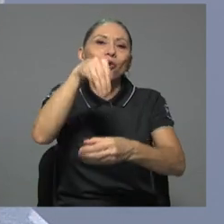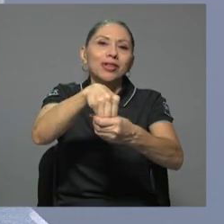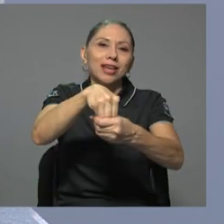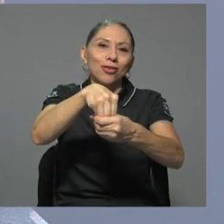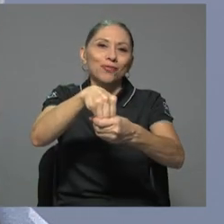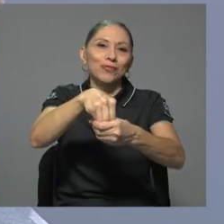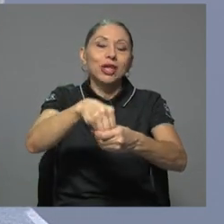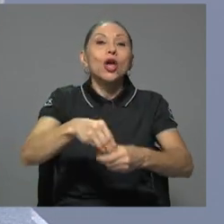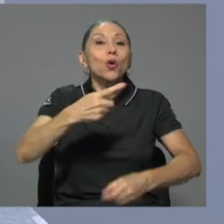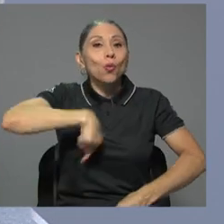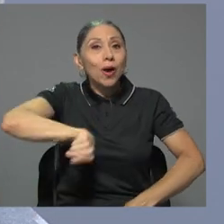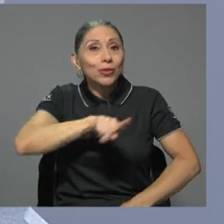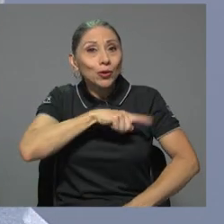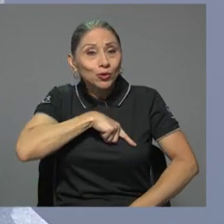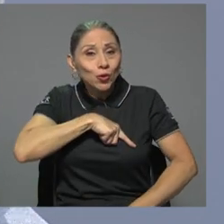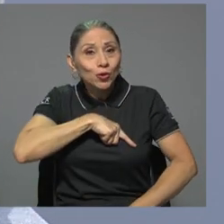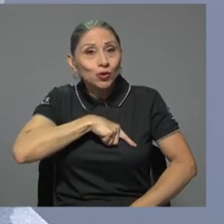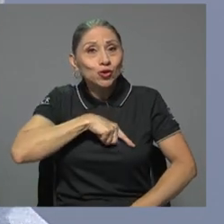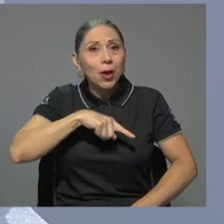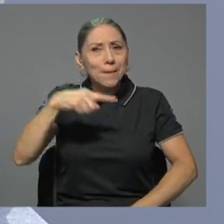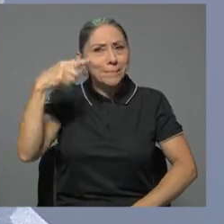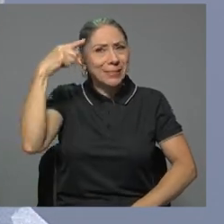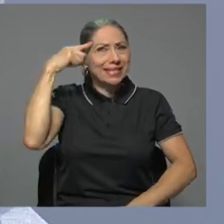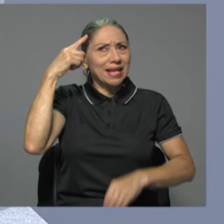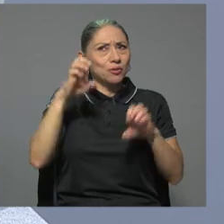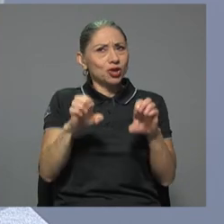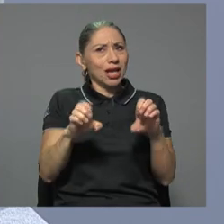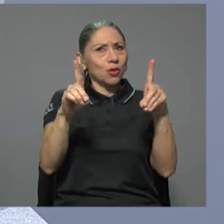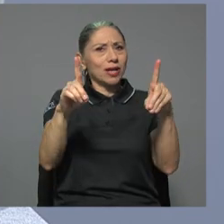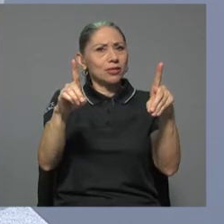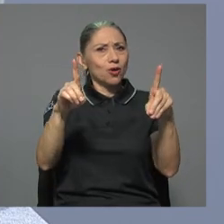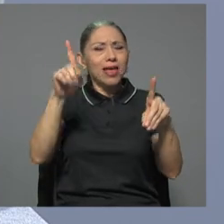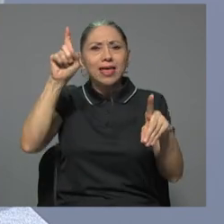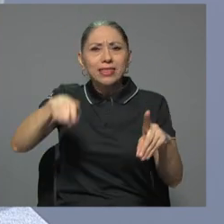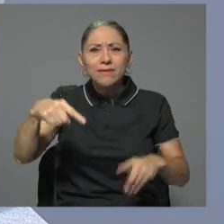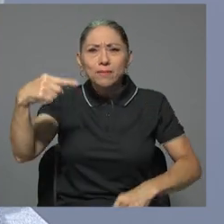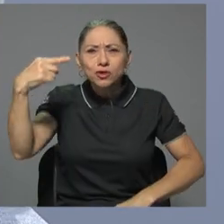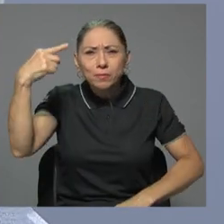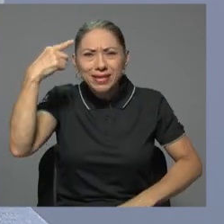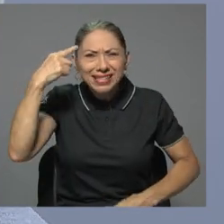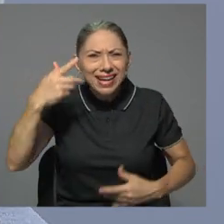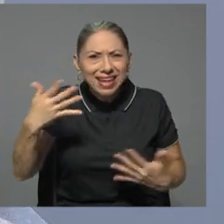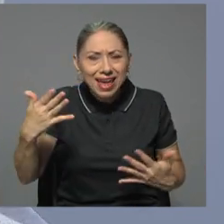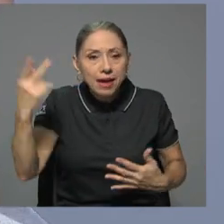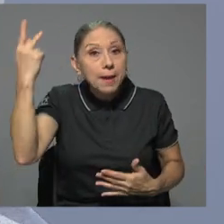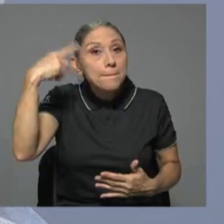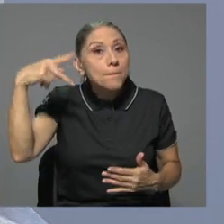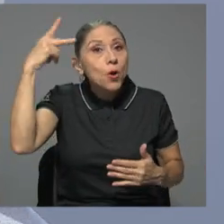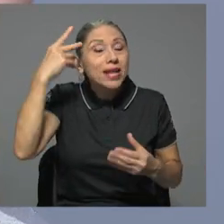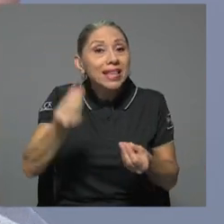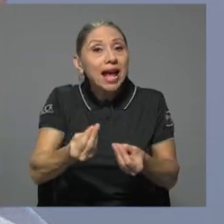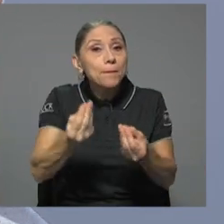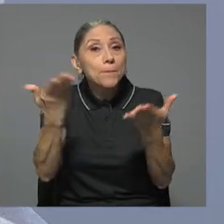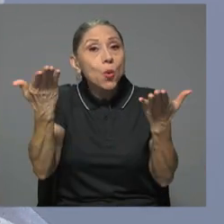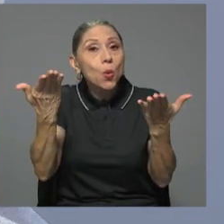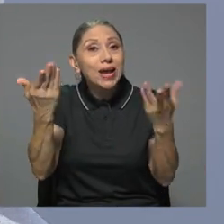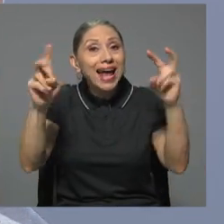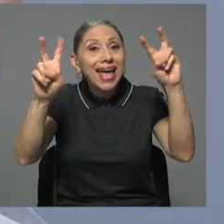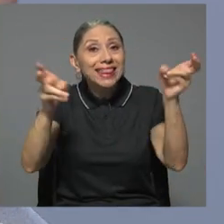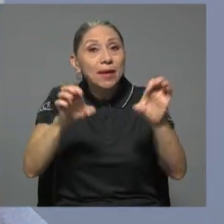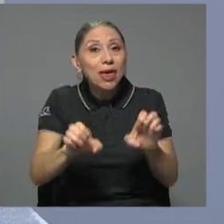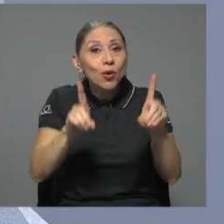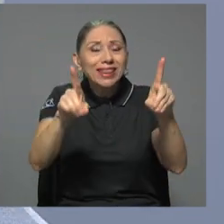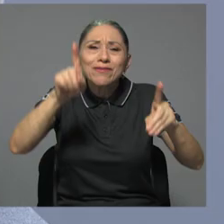tenemos que pensar en cuando pensamos en educación tenemos que pensar en que la política pública en materia educativa hay que